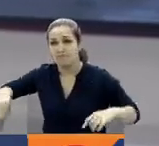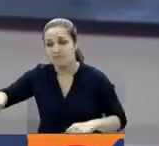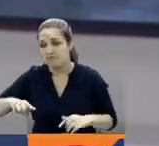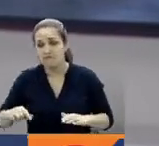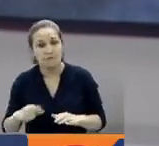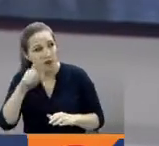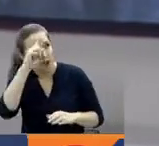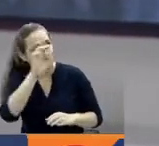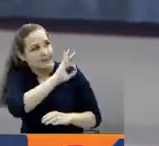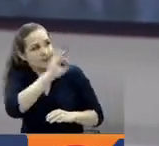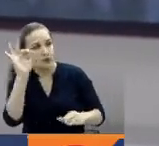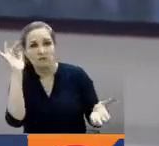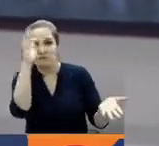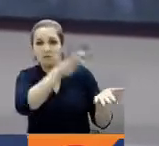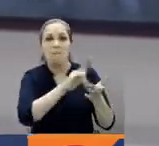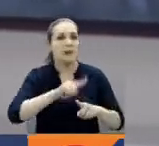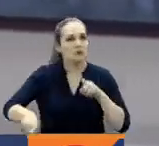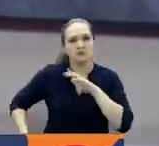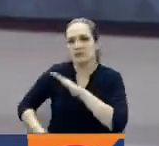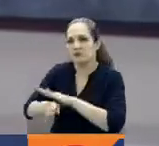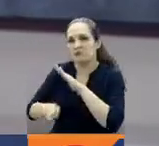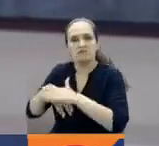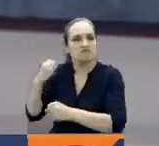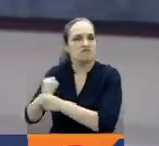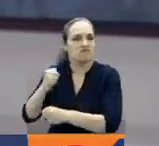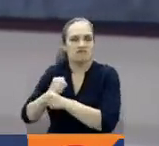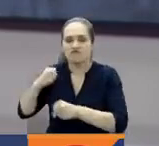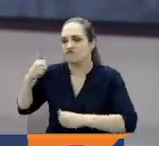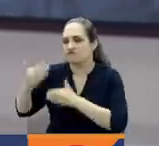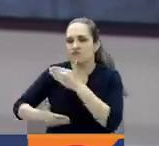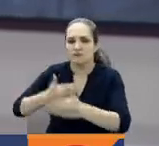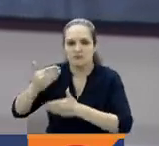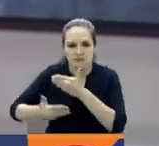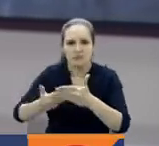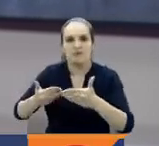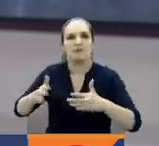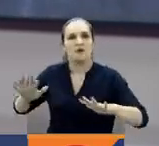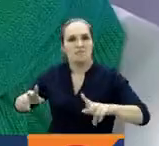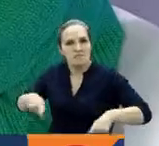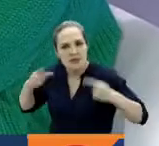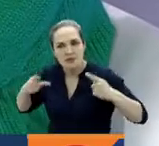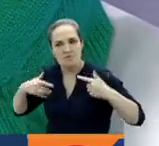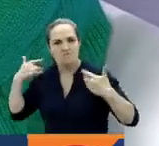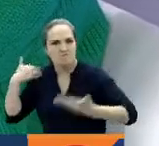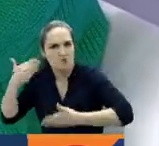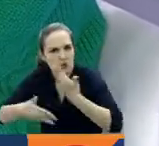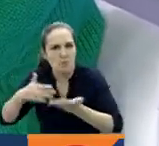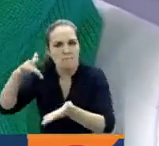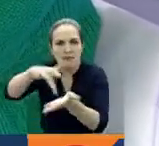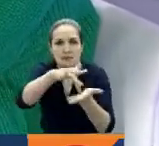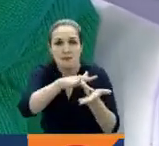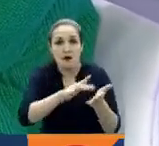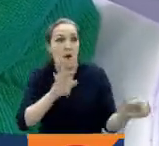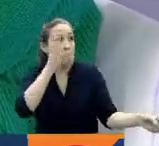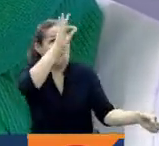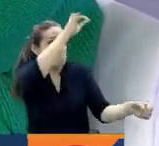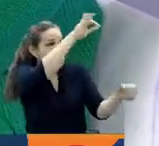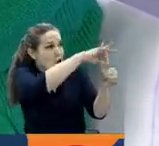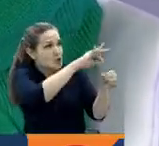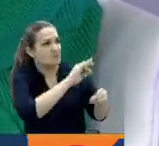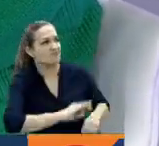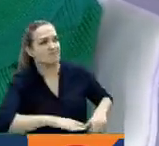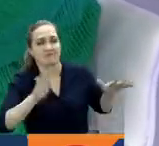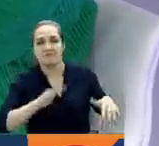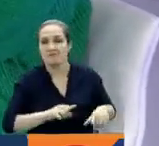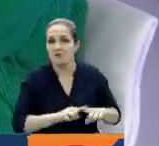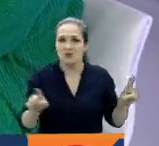salir, pero siguen haciendo como parte de la vida política, no necesariamente desde como en unas